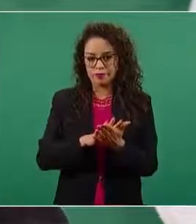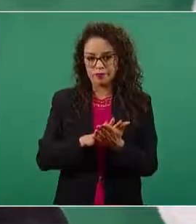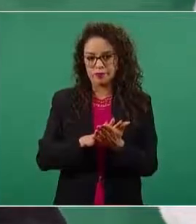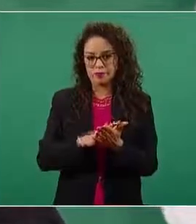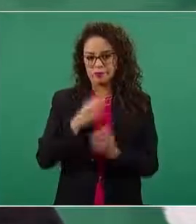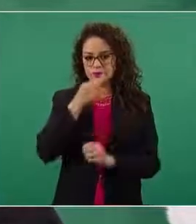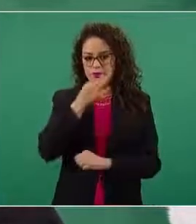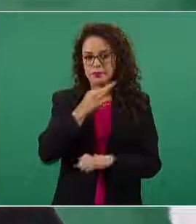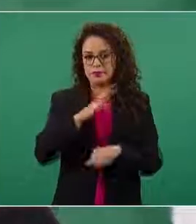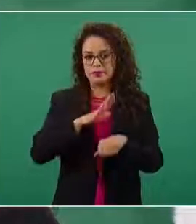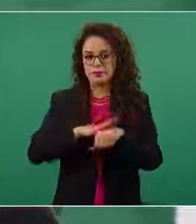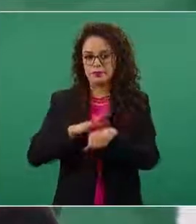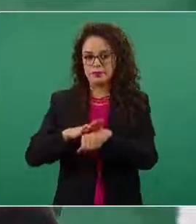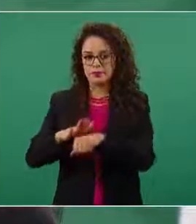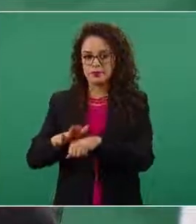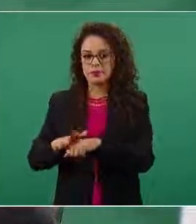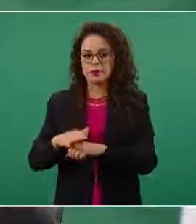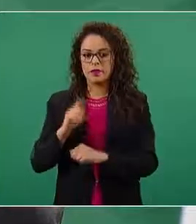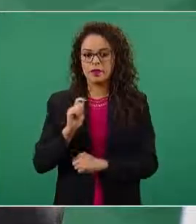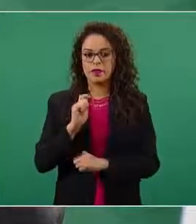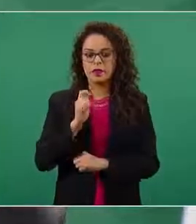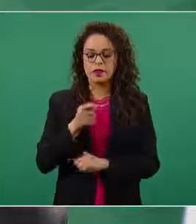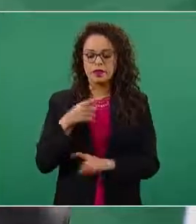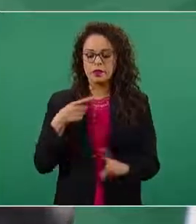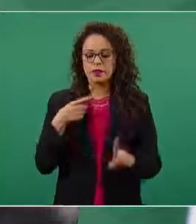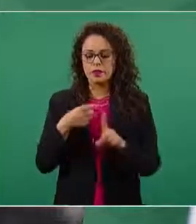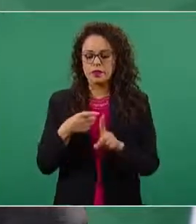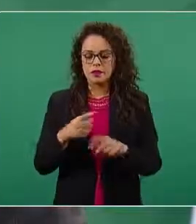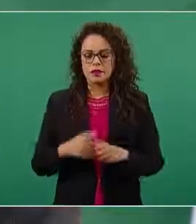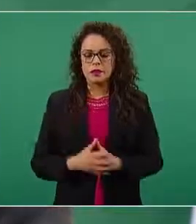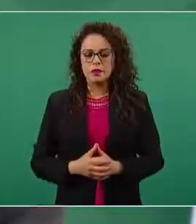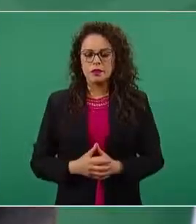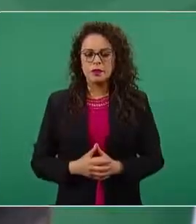inicial, tanto